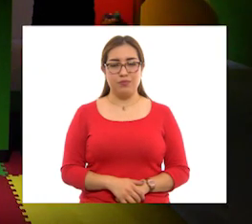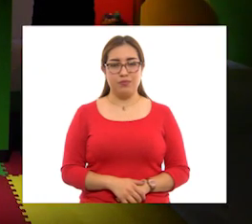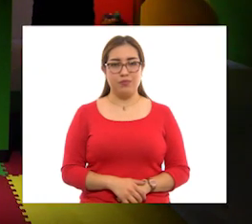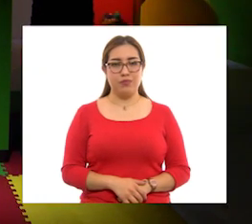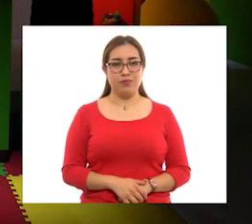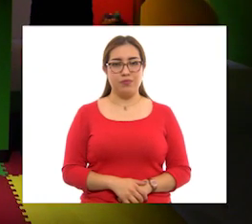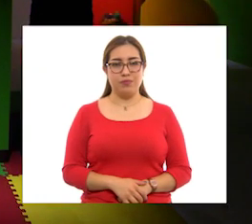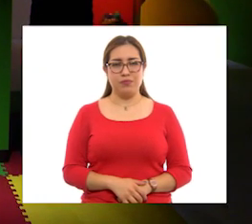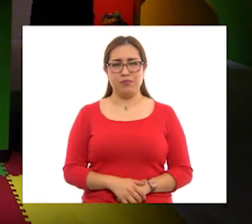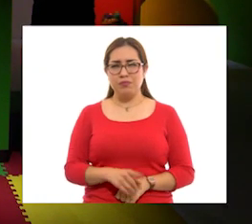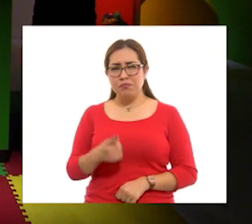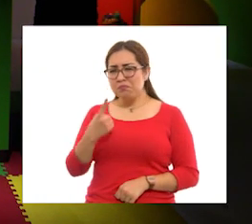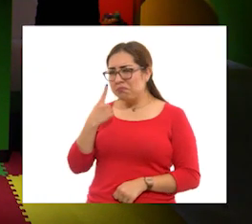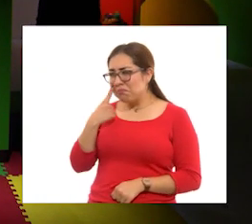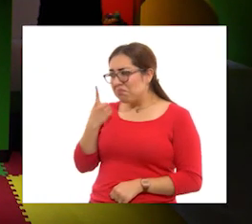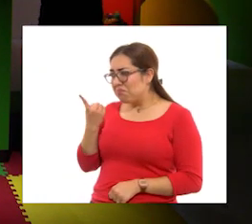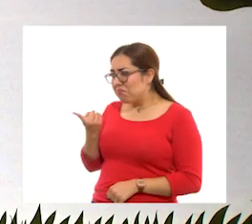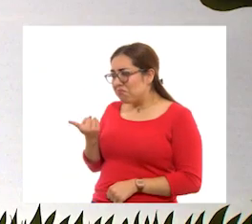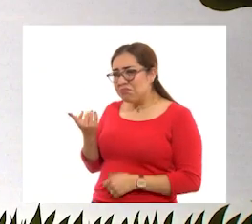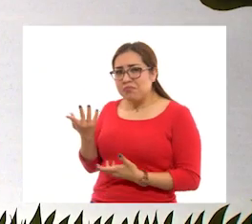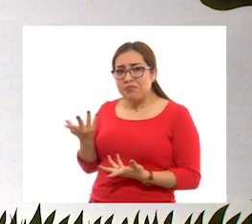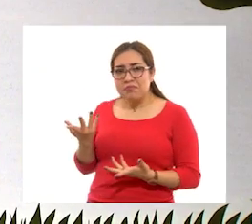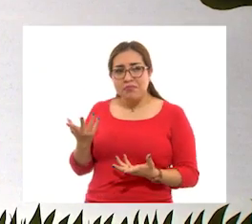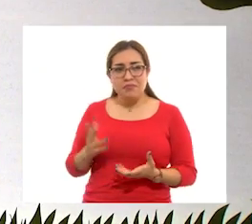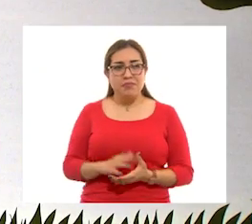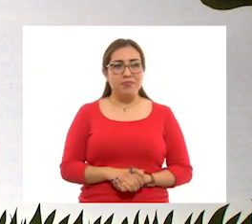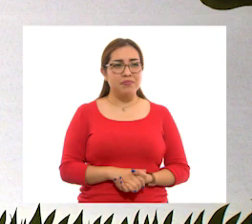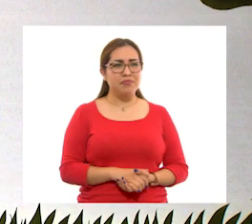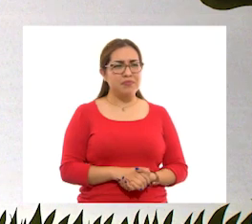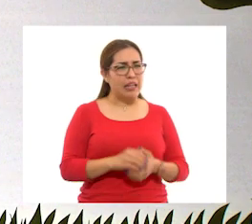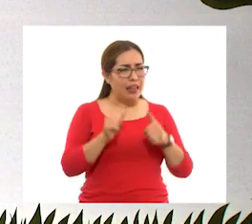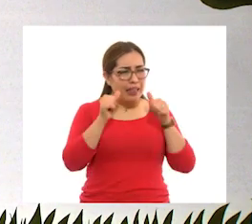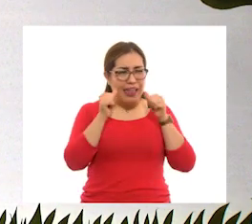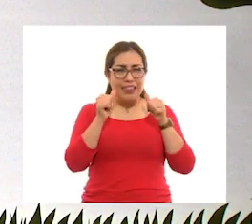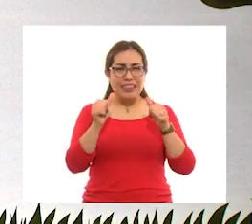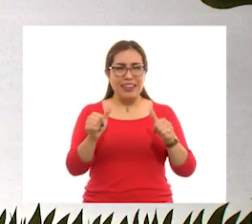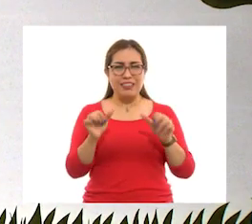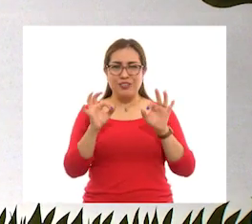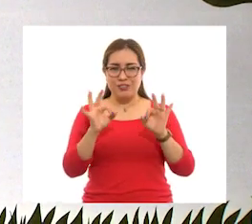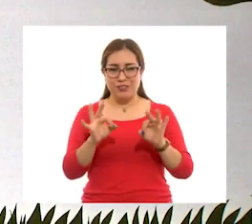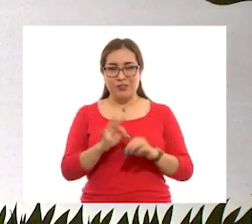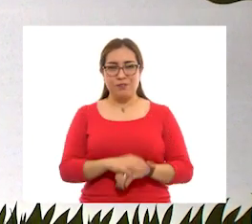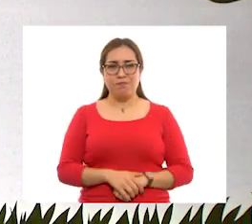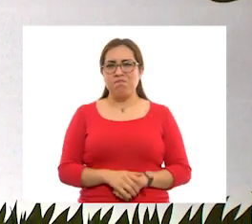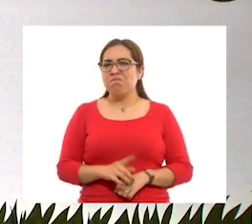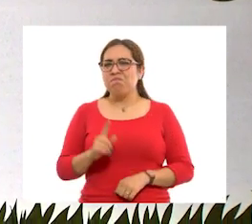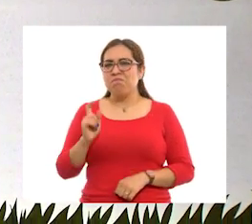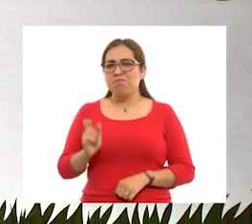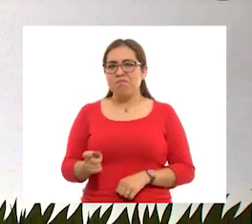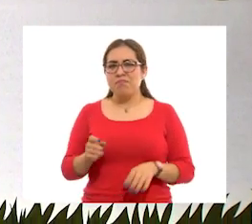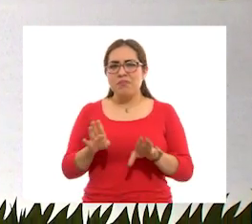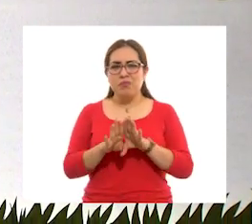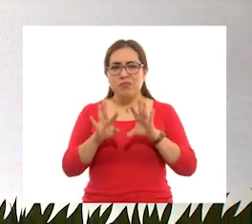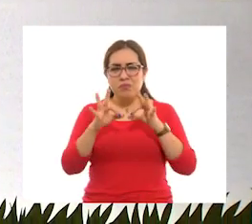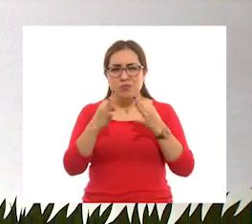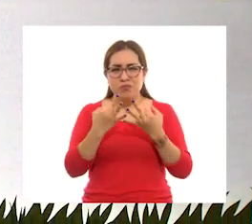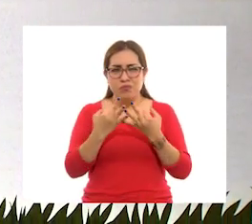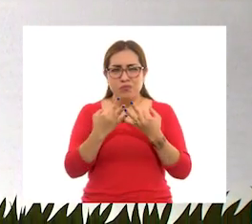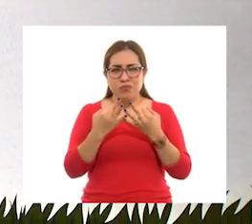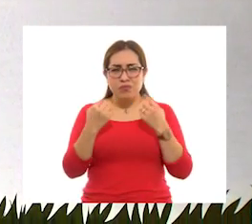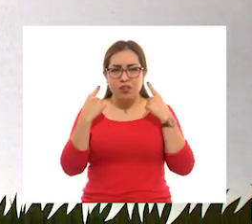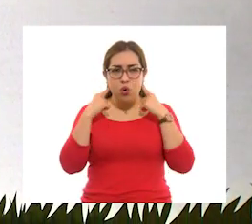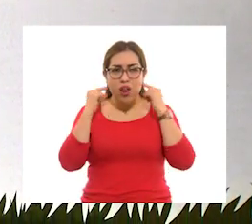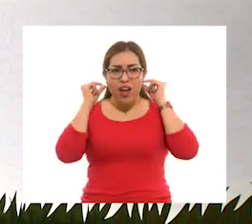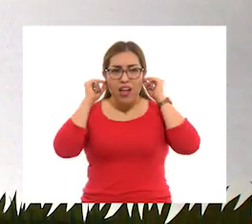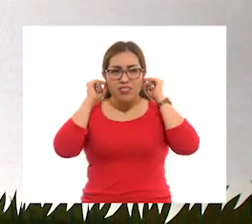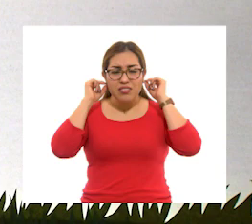¡Observen! ¡Observen muy bien! ¿De qué tamaño son las orejas?